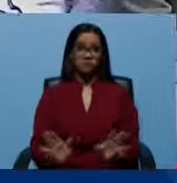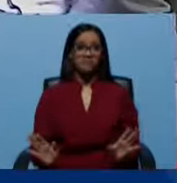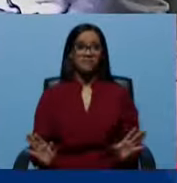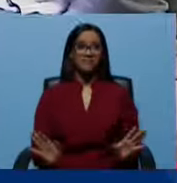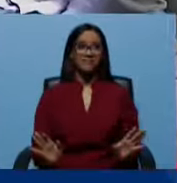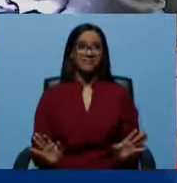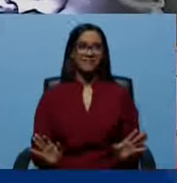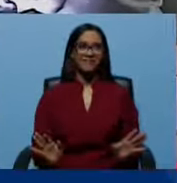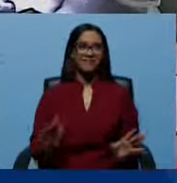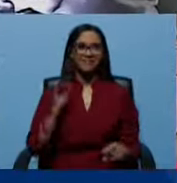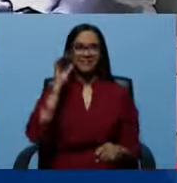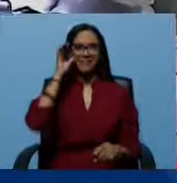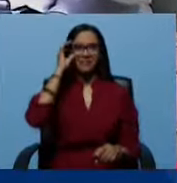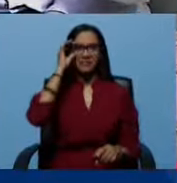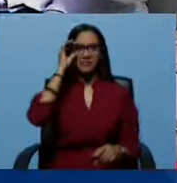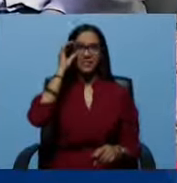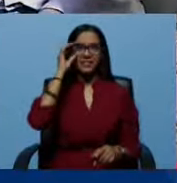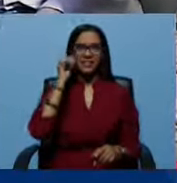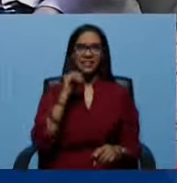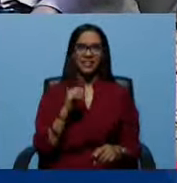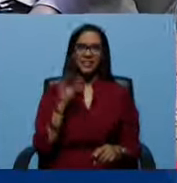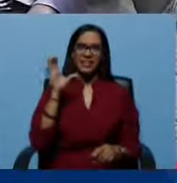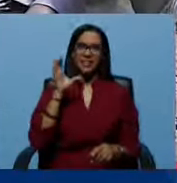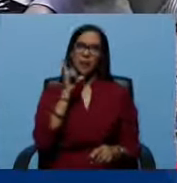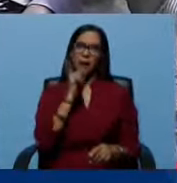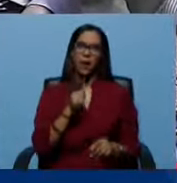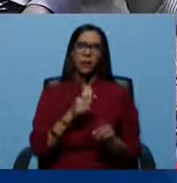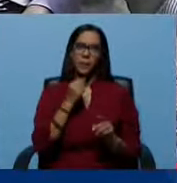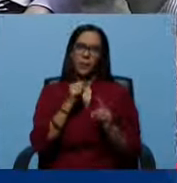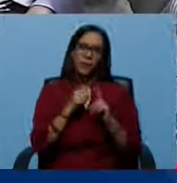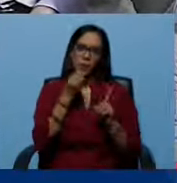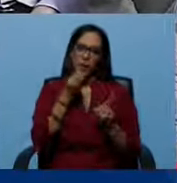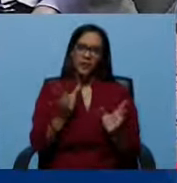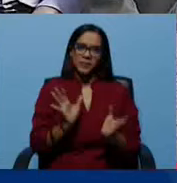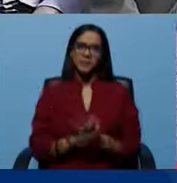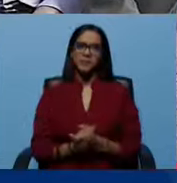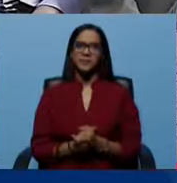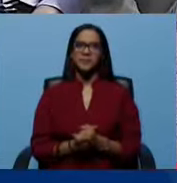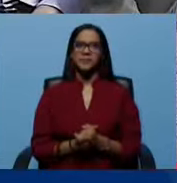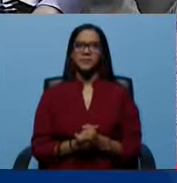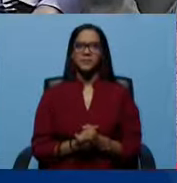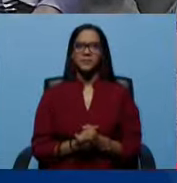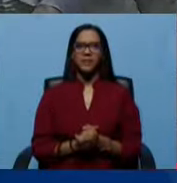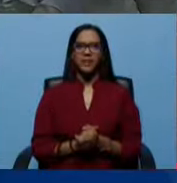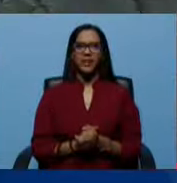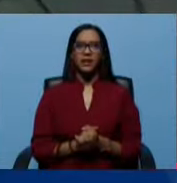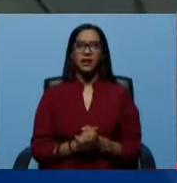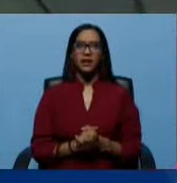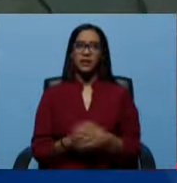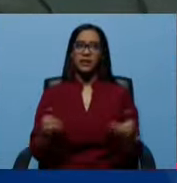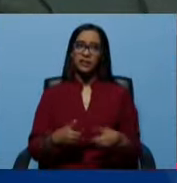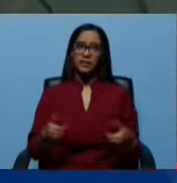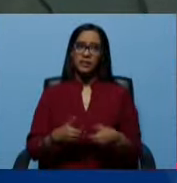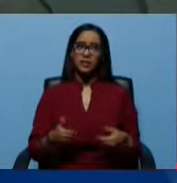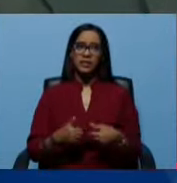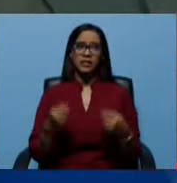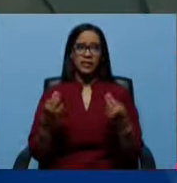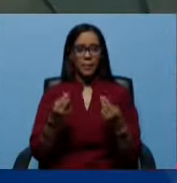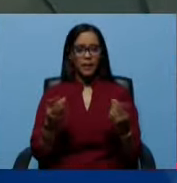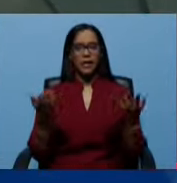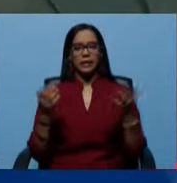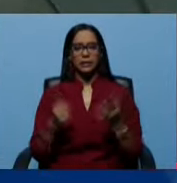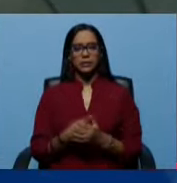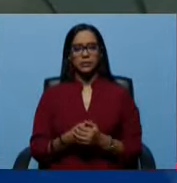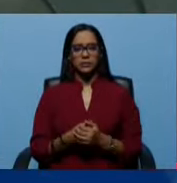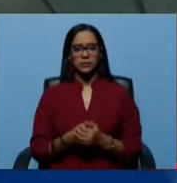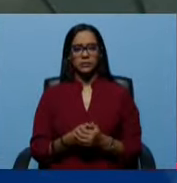Pedro? Un chiste malo, pero bueno, pues. Parimos, vale, los recursos se paren.